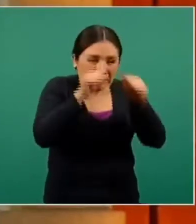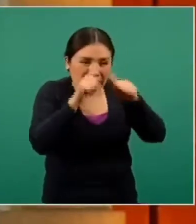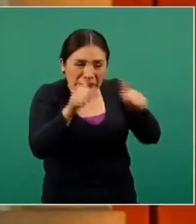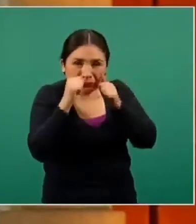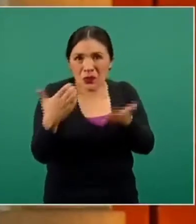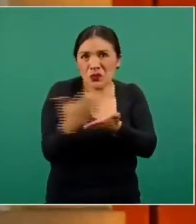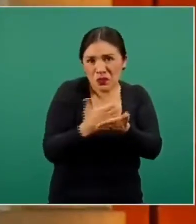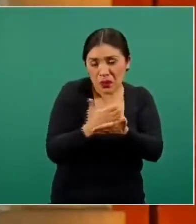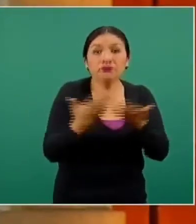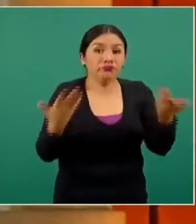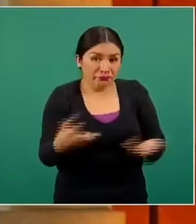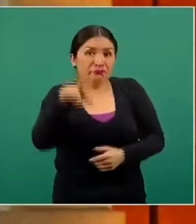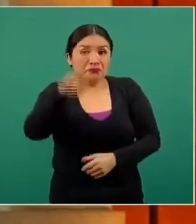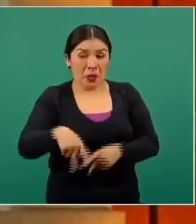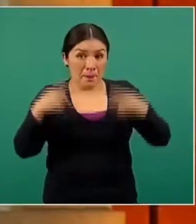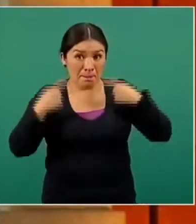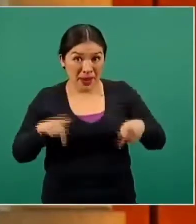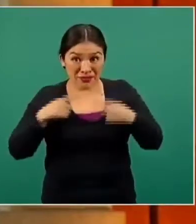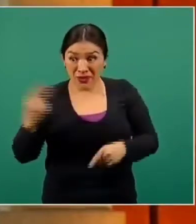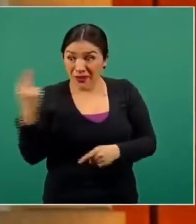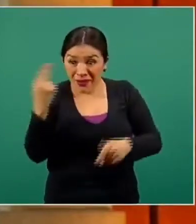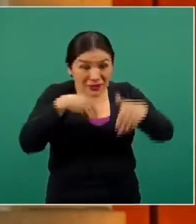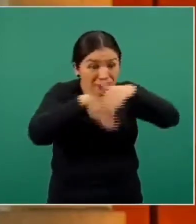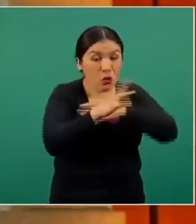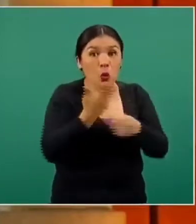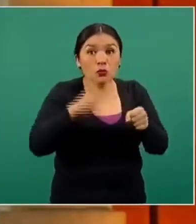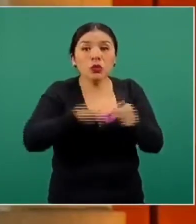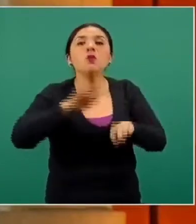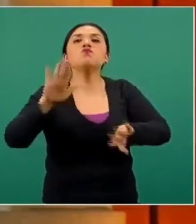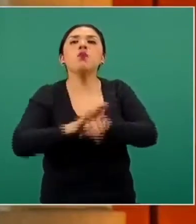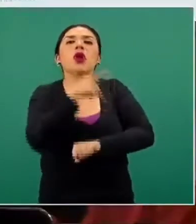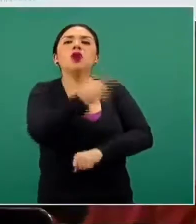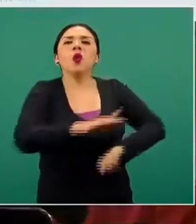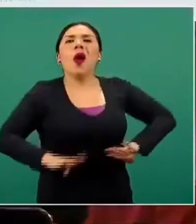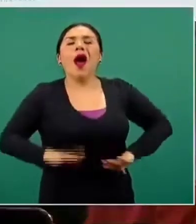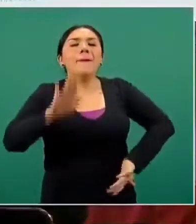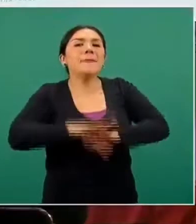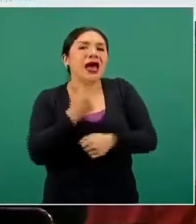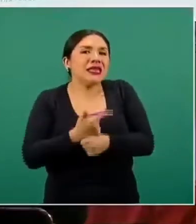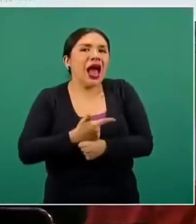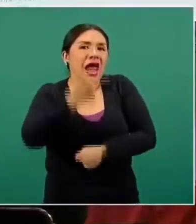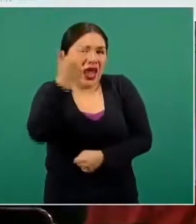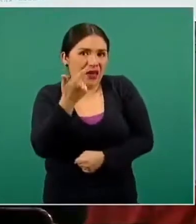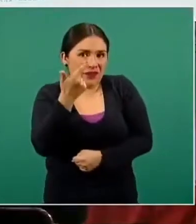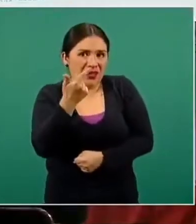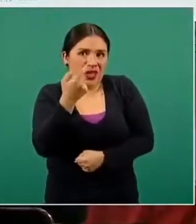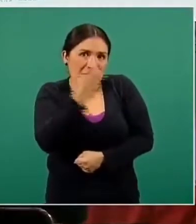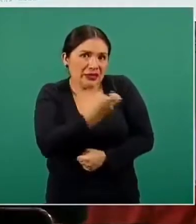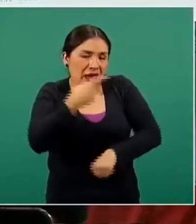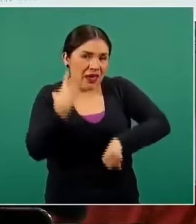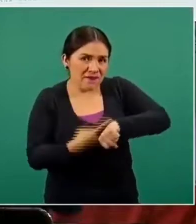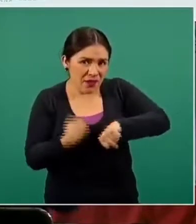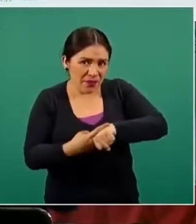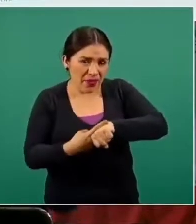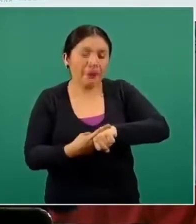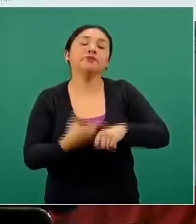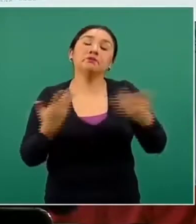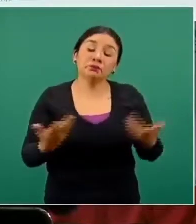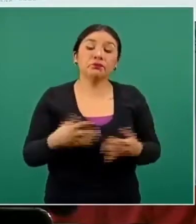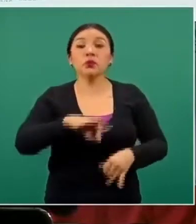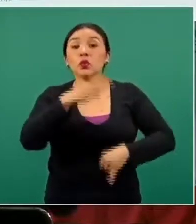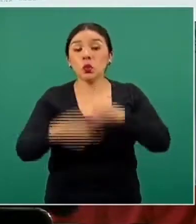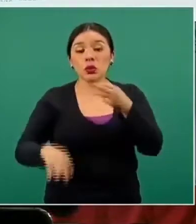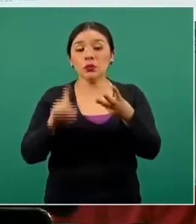luego las personas que requieren hospitalizaciones porque están en un estado más crítico de la enfermedad. Y por